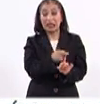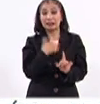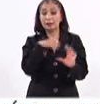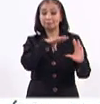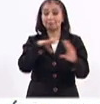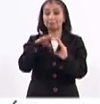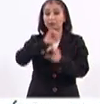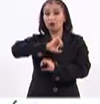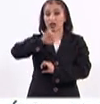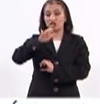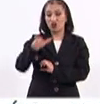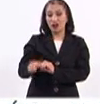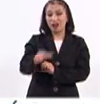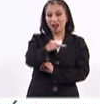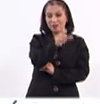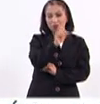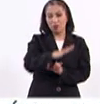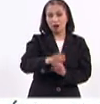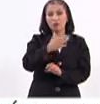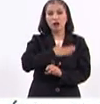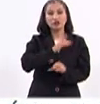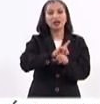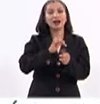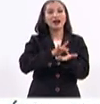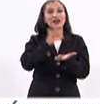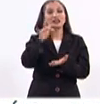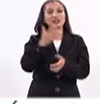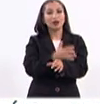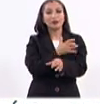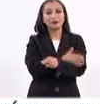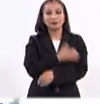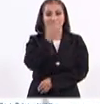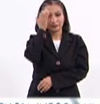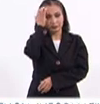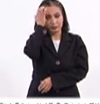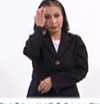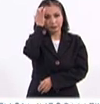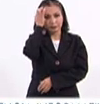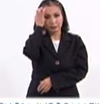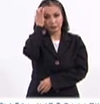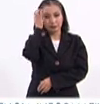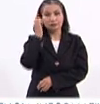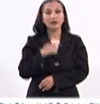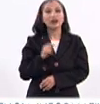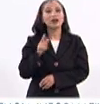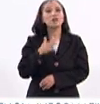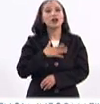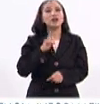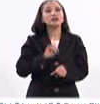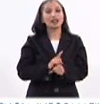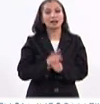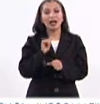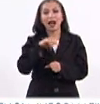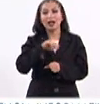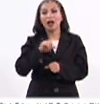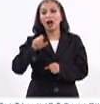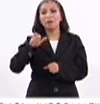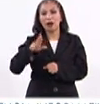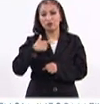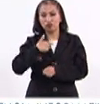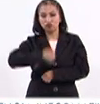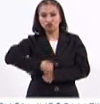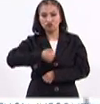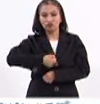la formación profesional en esta rama. Muy buenos días, gracias por acompañarnos. ¿Qué tal? Muy buenos días, Ana y Omar,